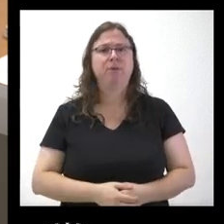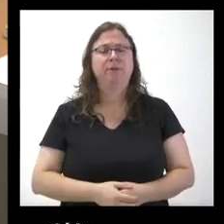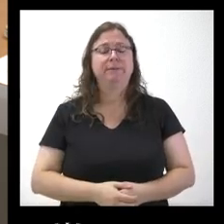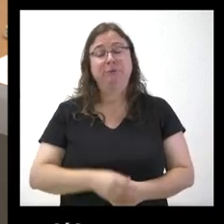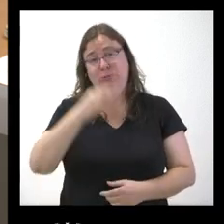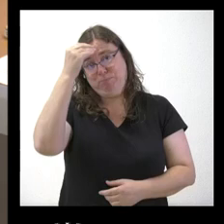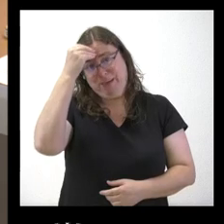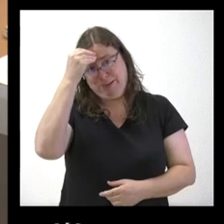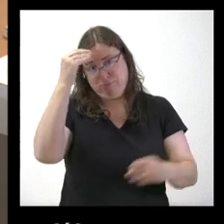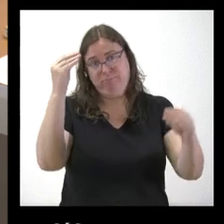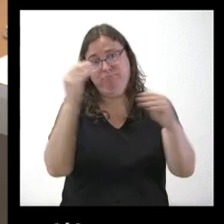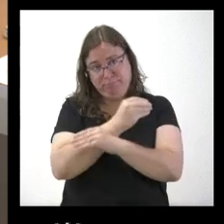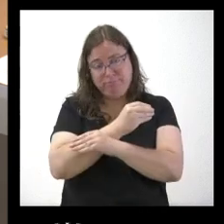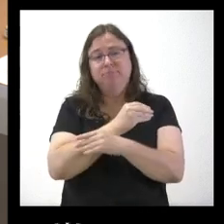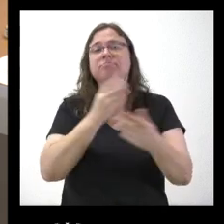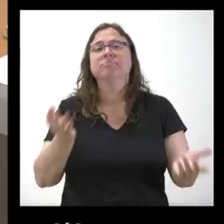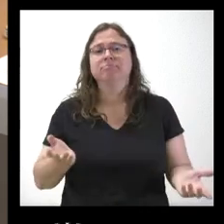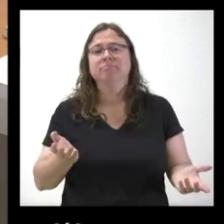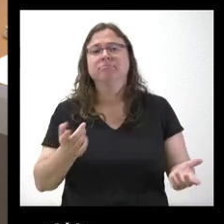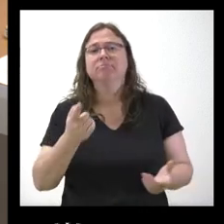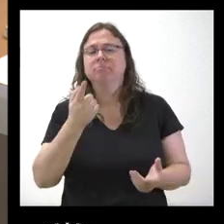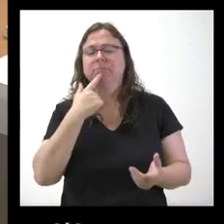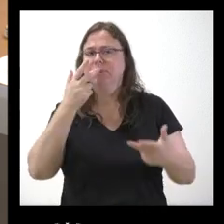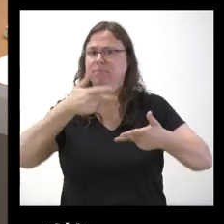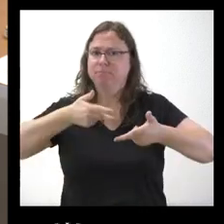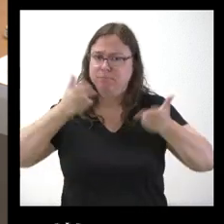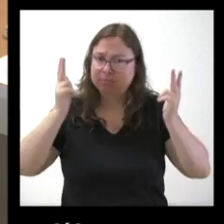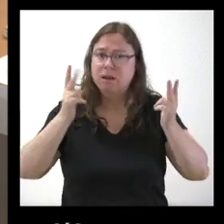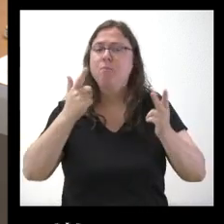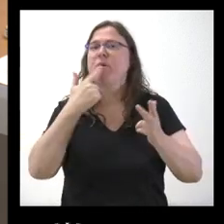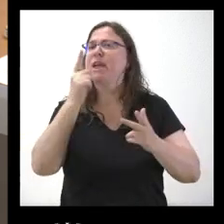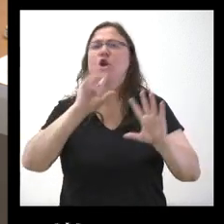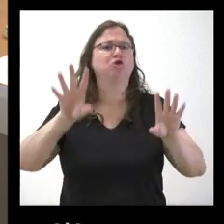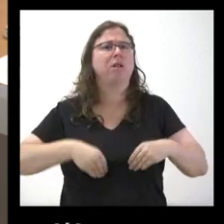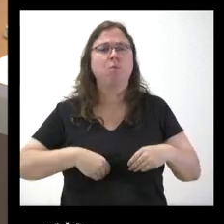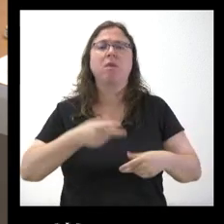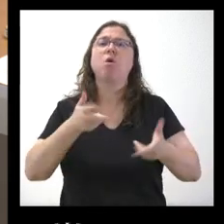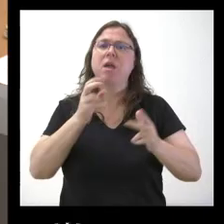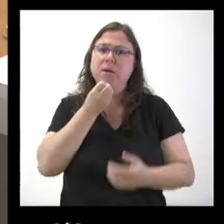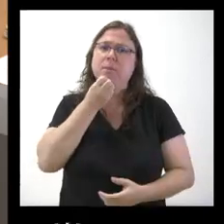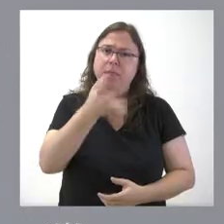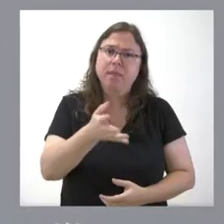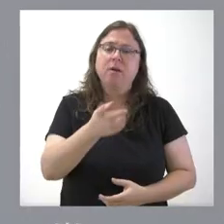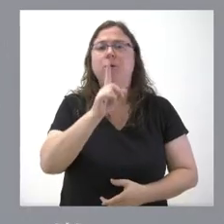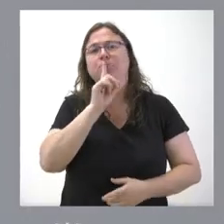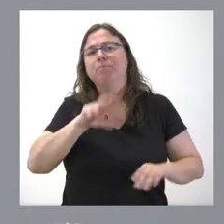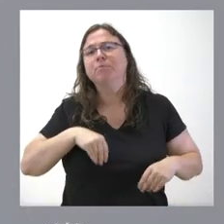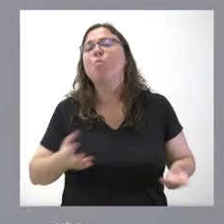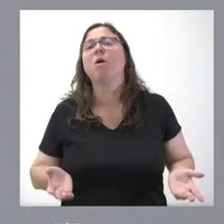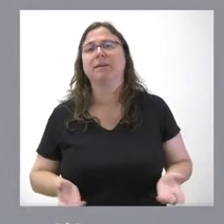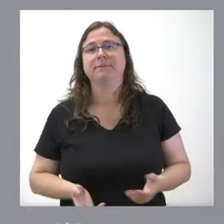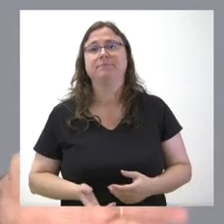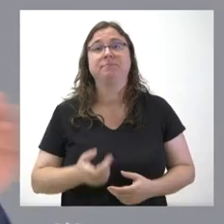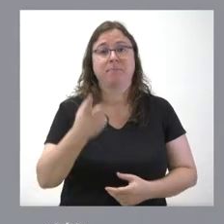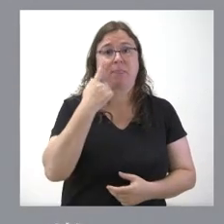comparten pueden hablar sin tapujos diciendo que no los comparten no sé cómo puede pues miren